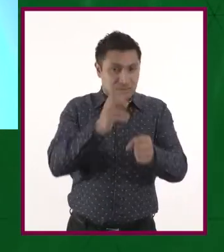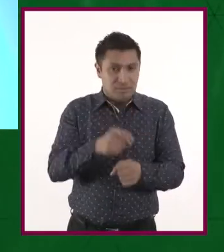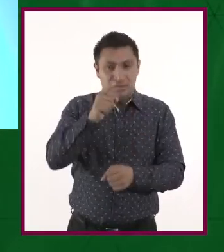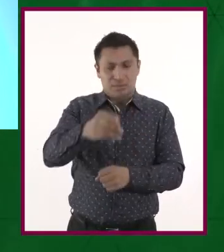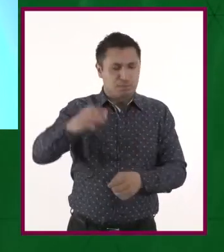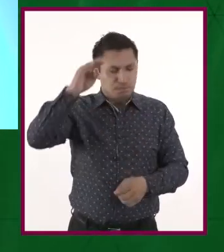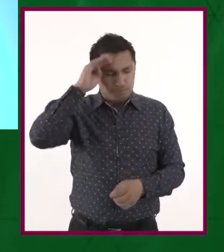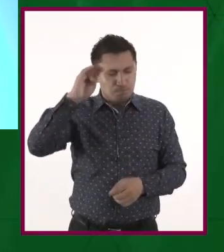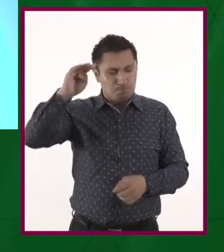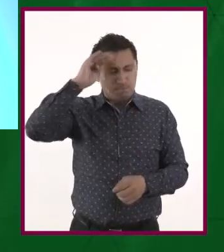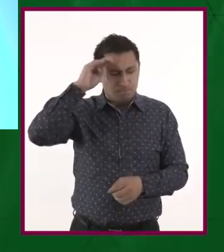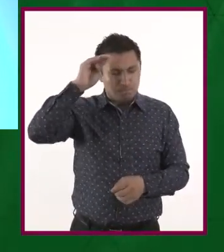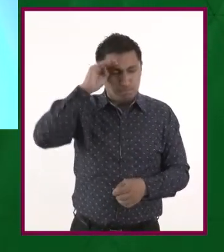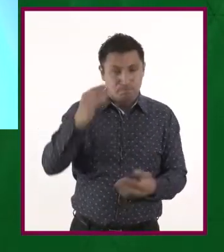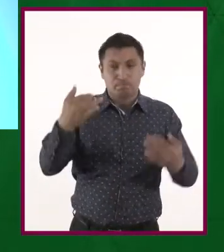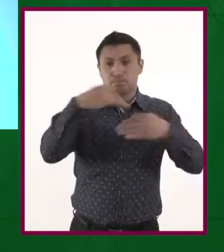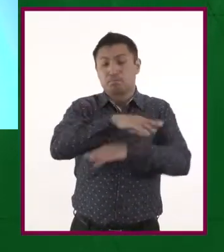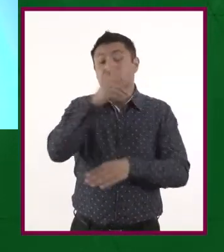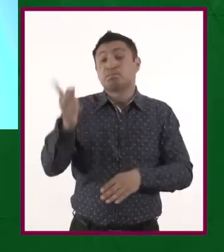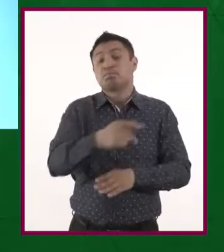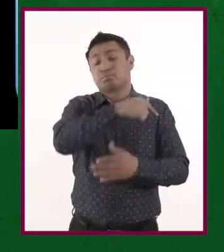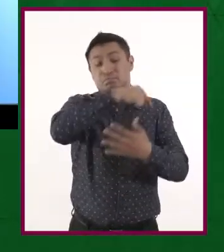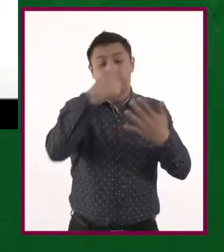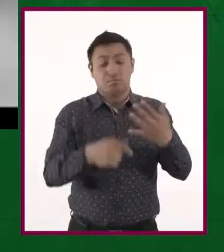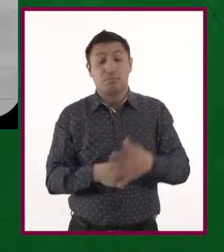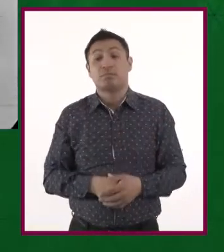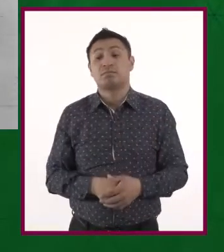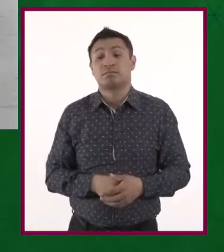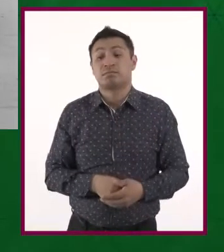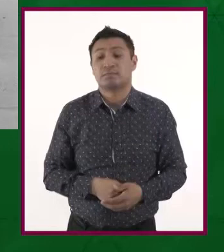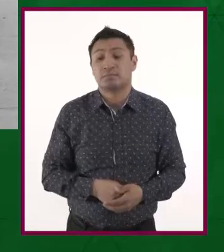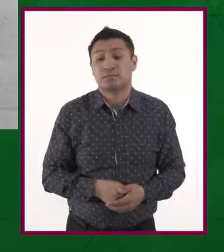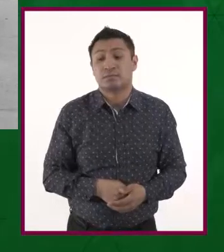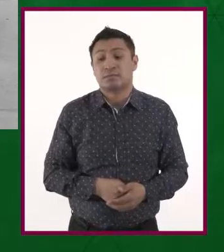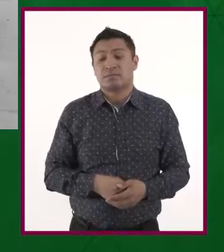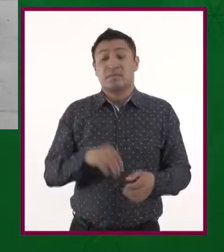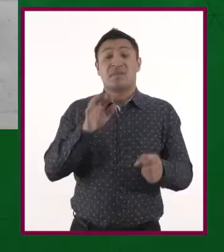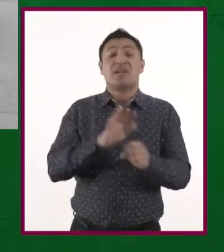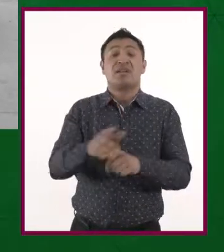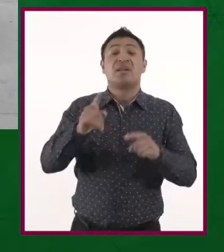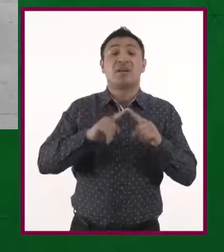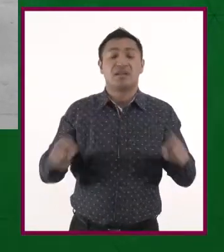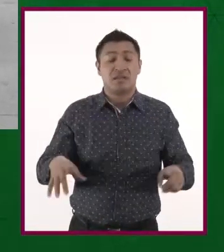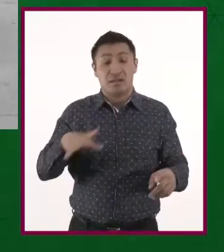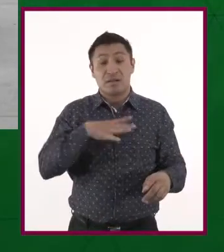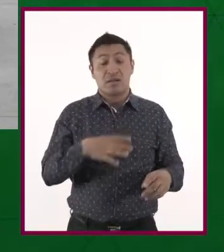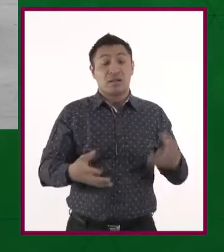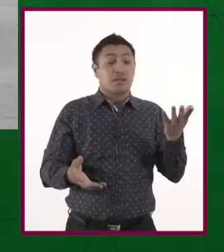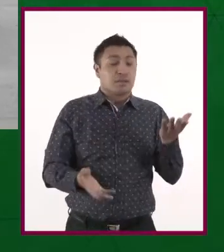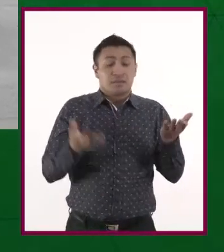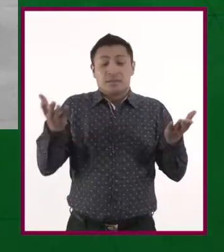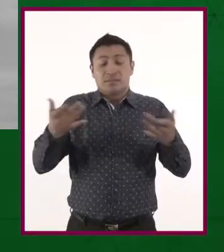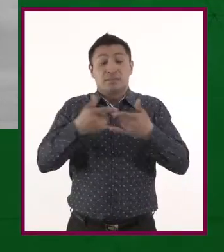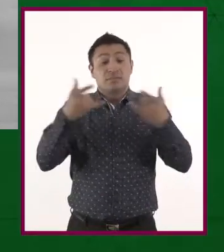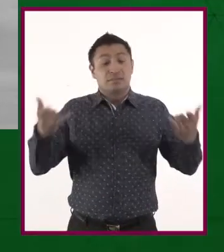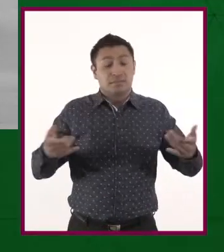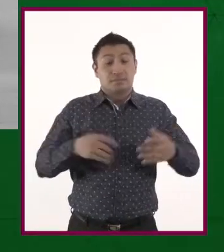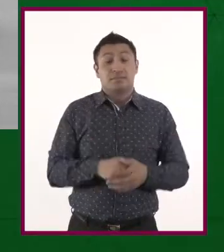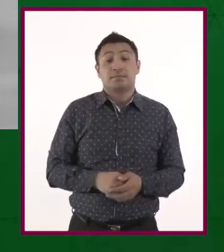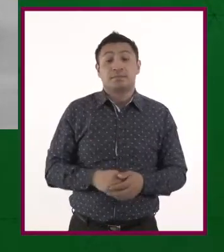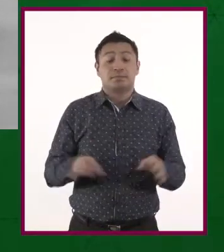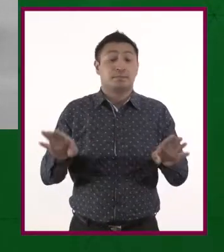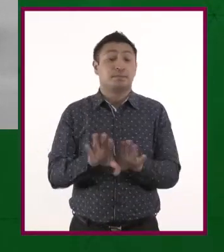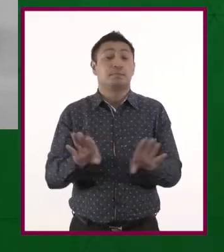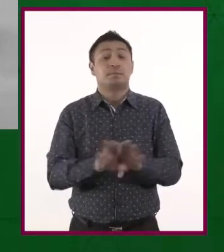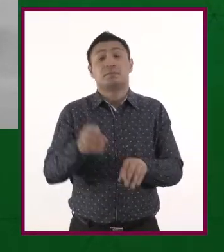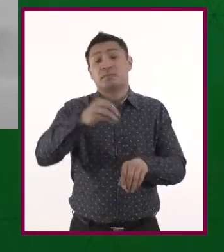a reflexionar sobre las siguientes preguntas. ¿Qué diferencias hay entre ambas historias?